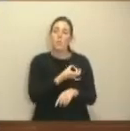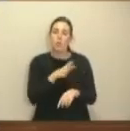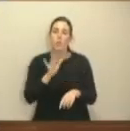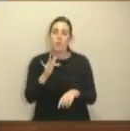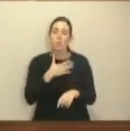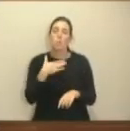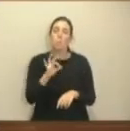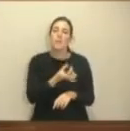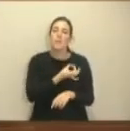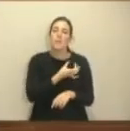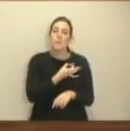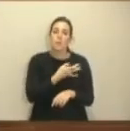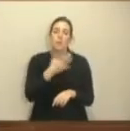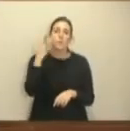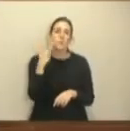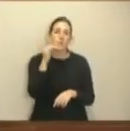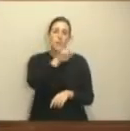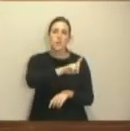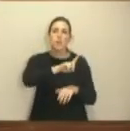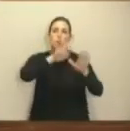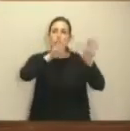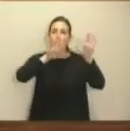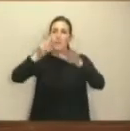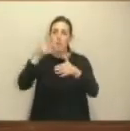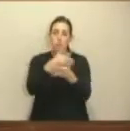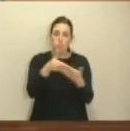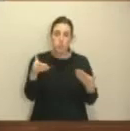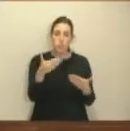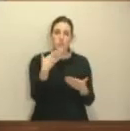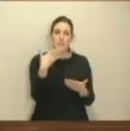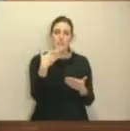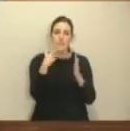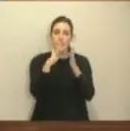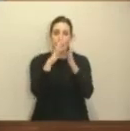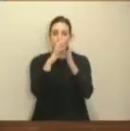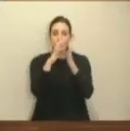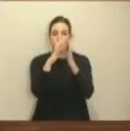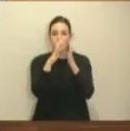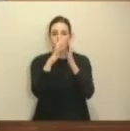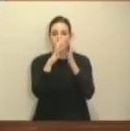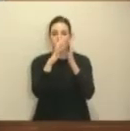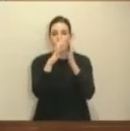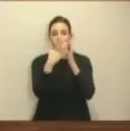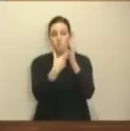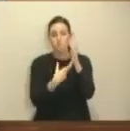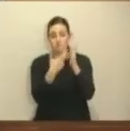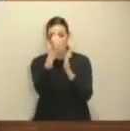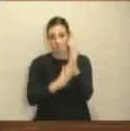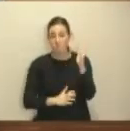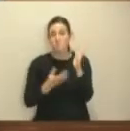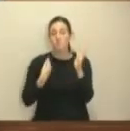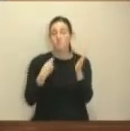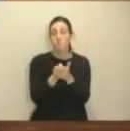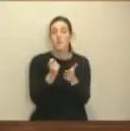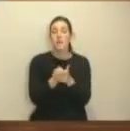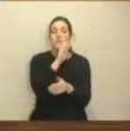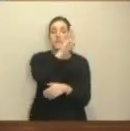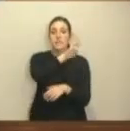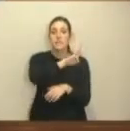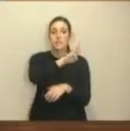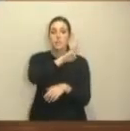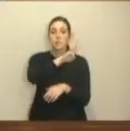Hay un endeudamiento neto de 192 millones, si descontamos lo que hay que pagar con los 345